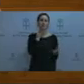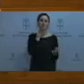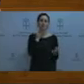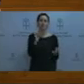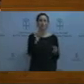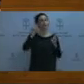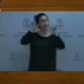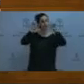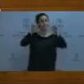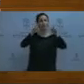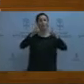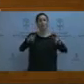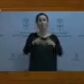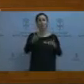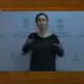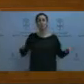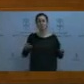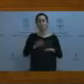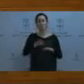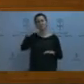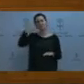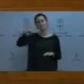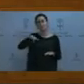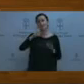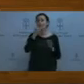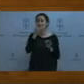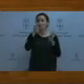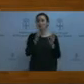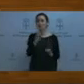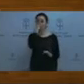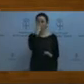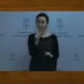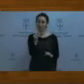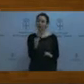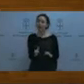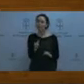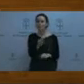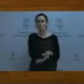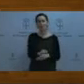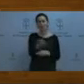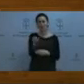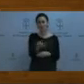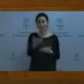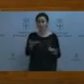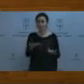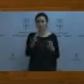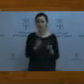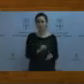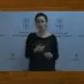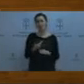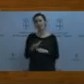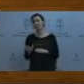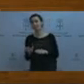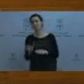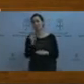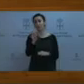la educación de la sociedad sobre la tenencia responsable. En nuestra comunidad autónoma, como en el resto del país, el abandono de